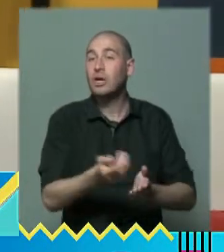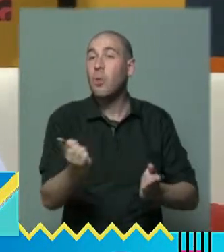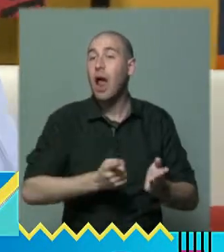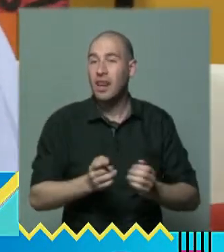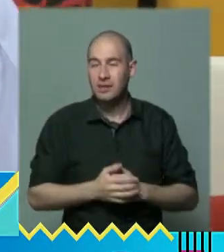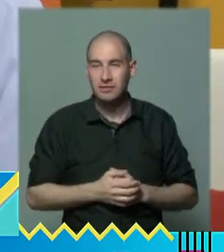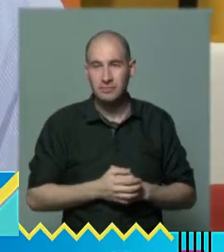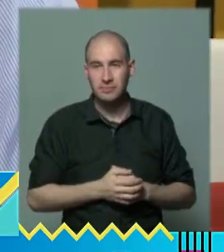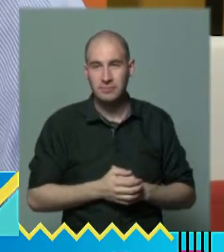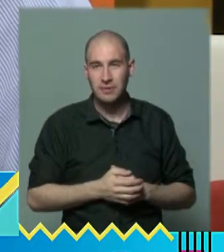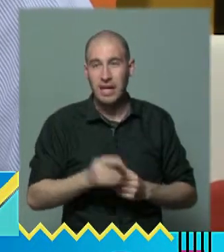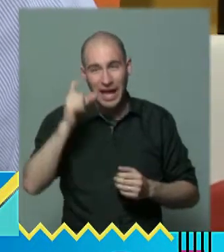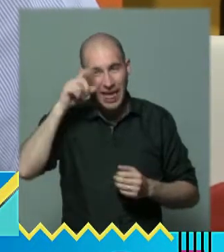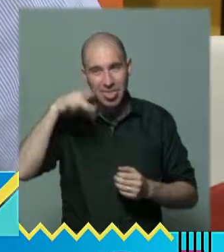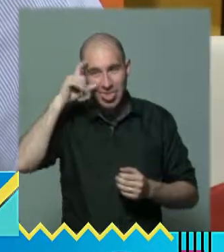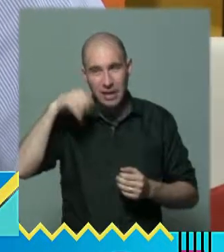Una.